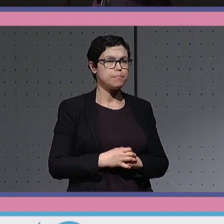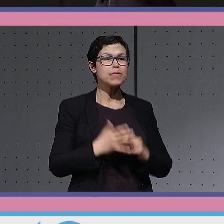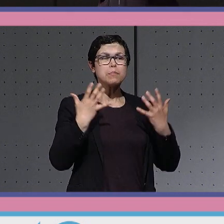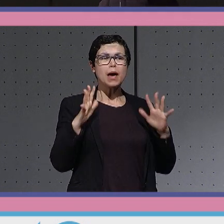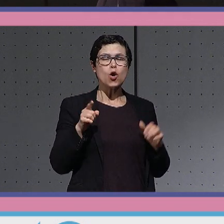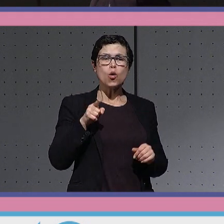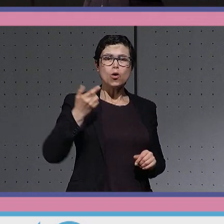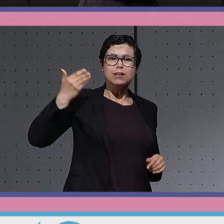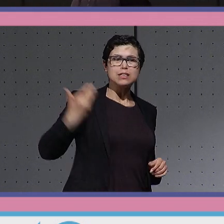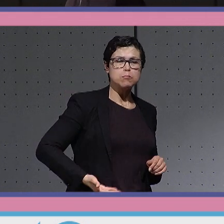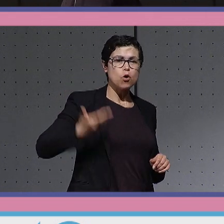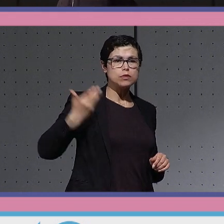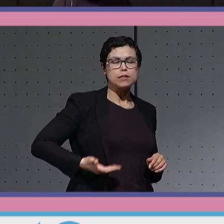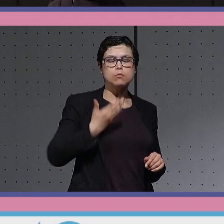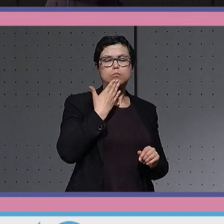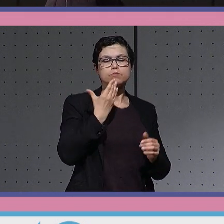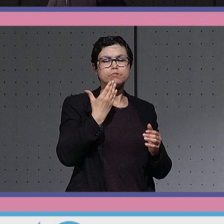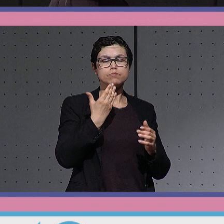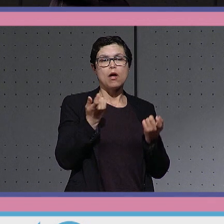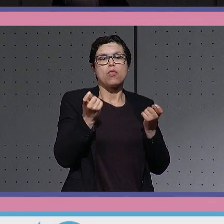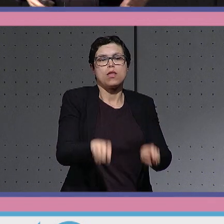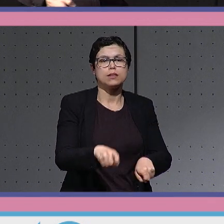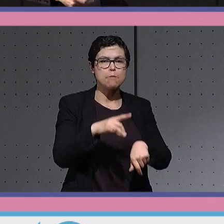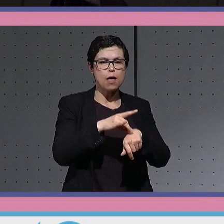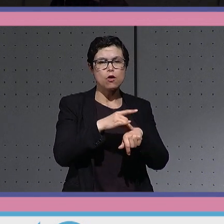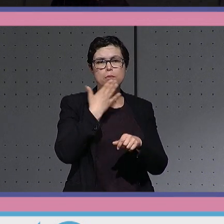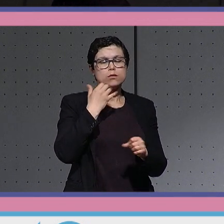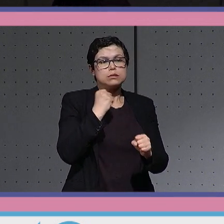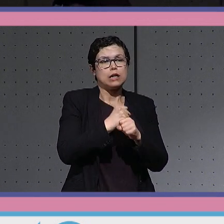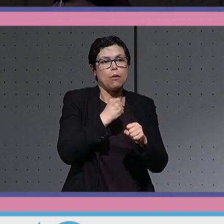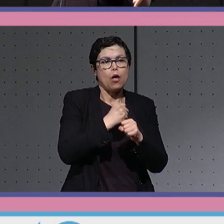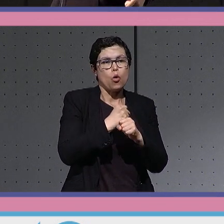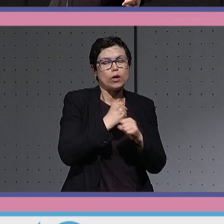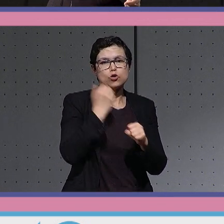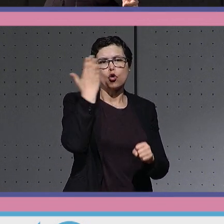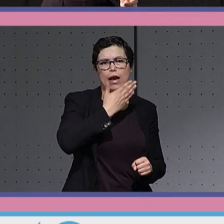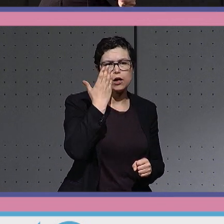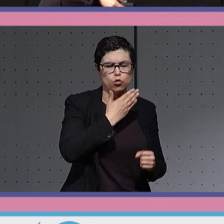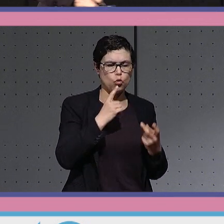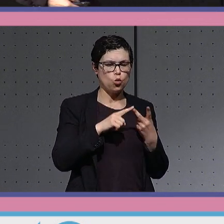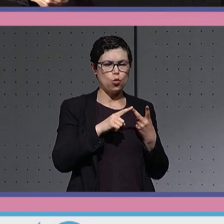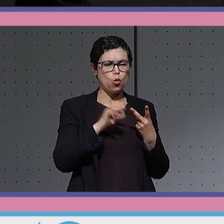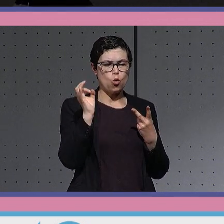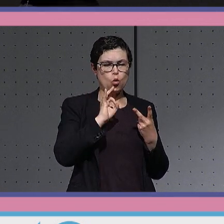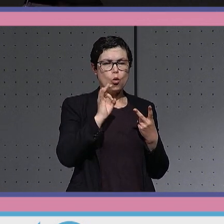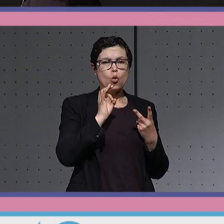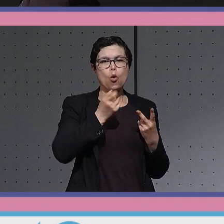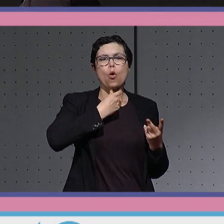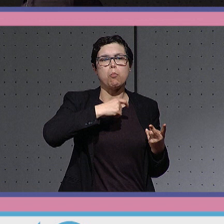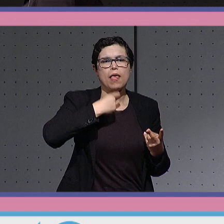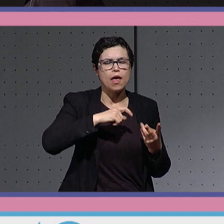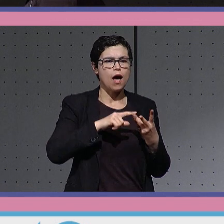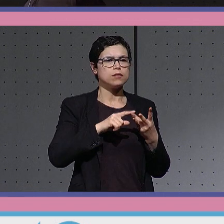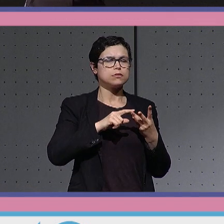es un motivo de consulta de gente, pues de trabajadores del colegio, de educadores, de logopedas, tal y cual.